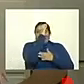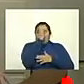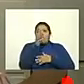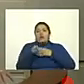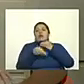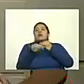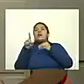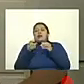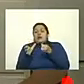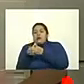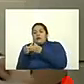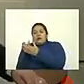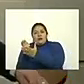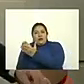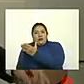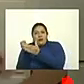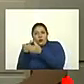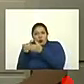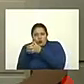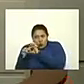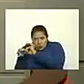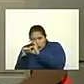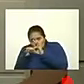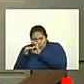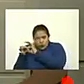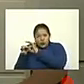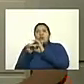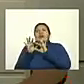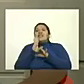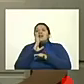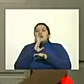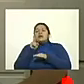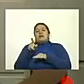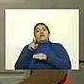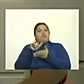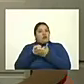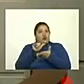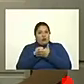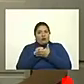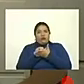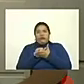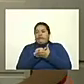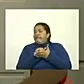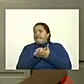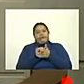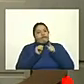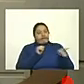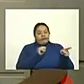socios, básicamente el Grupo Aval, se desbarata en el tiempo.